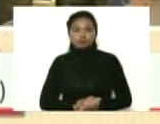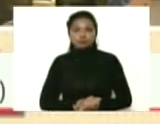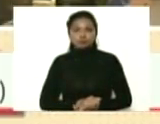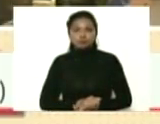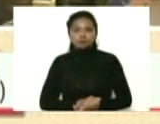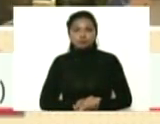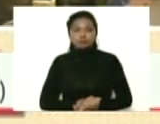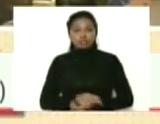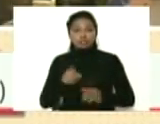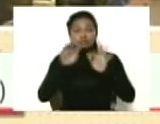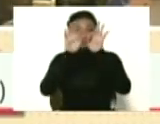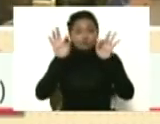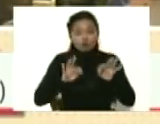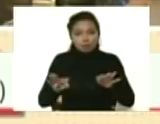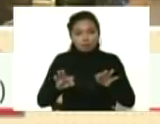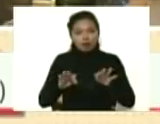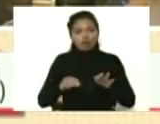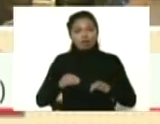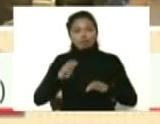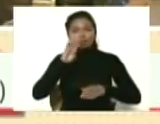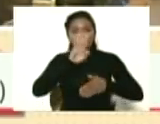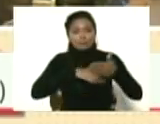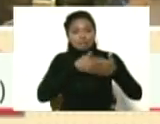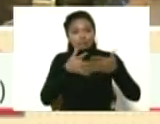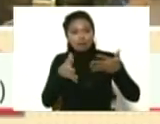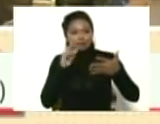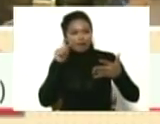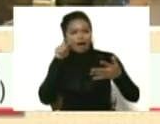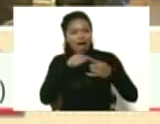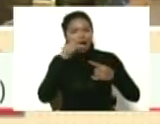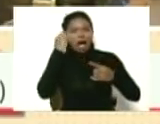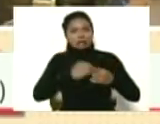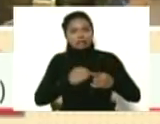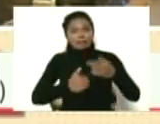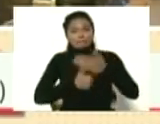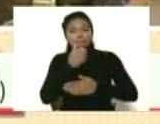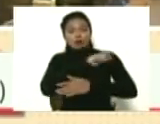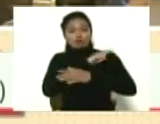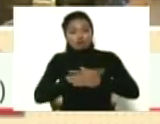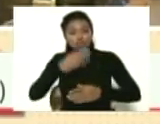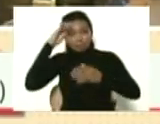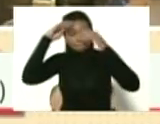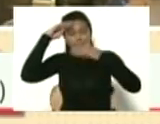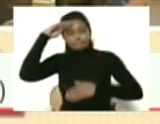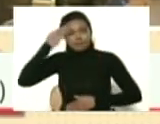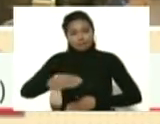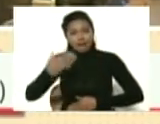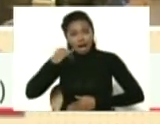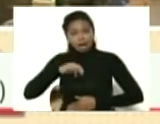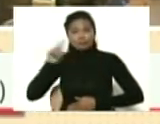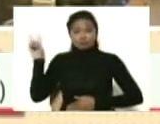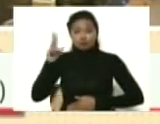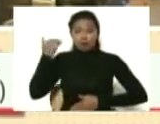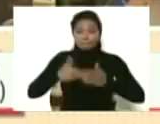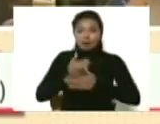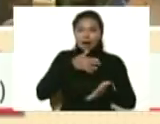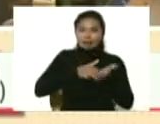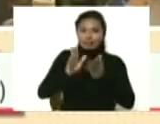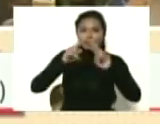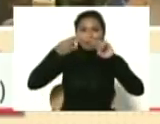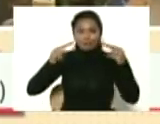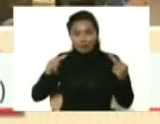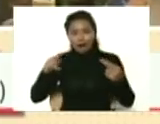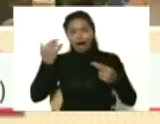Eso es una fórmula matemática exacta. Mientras mayor poder militar de Venezuela, mayor garantía de